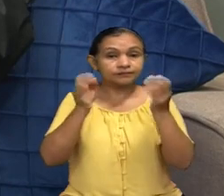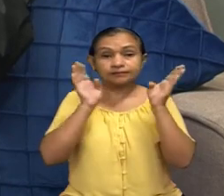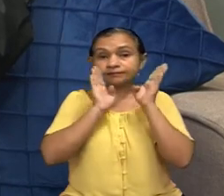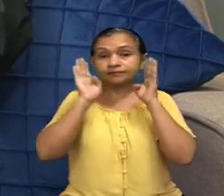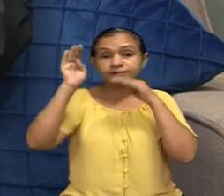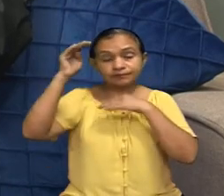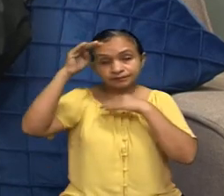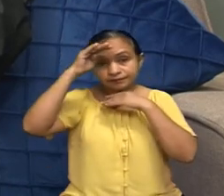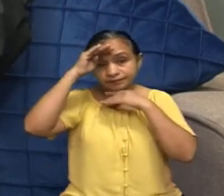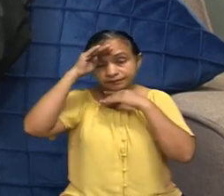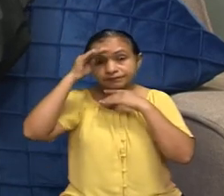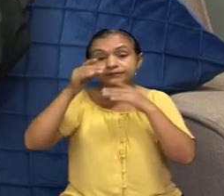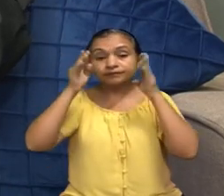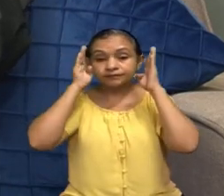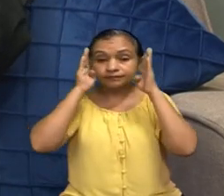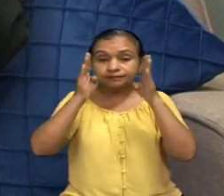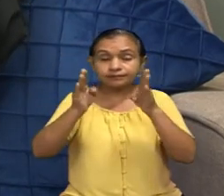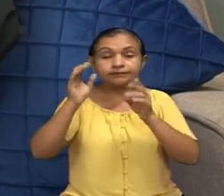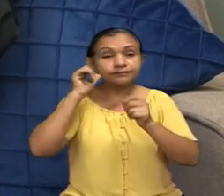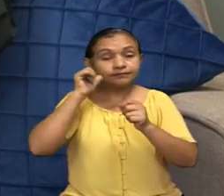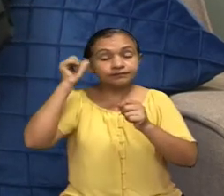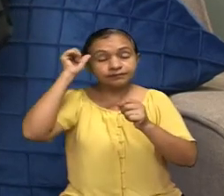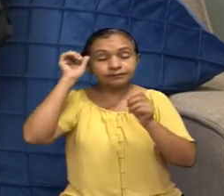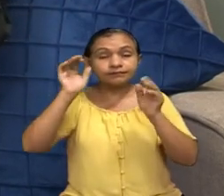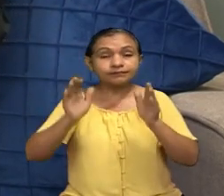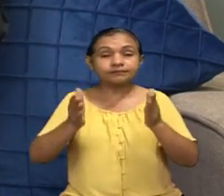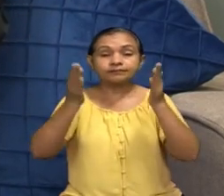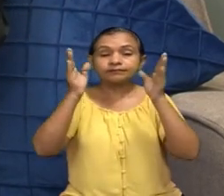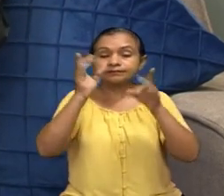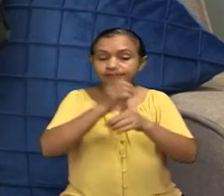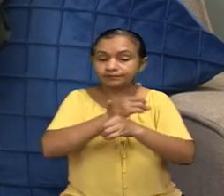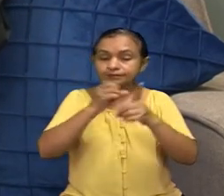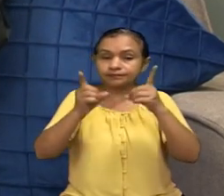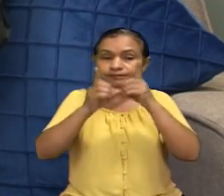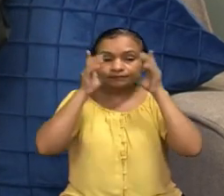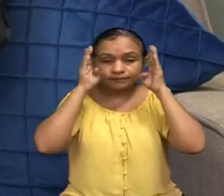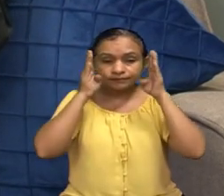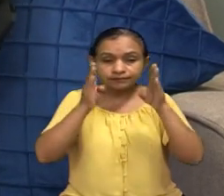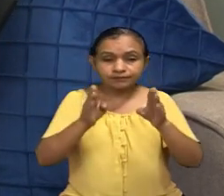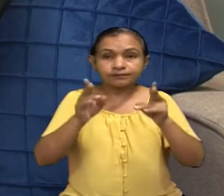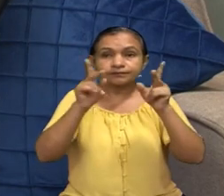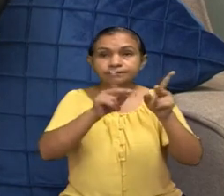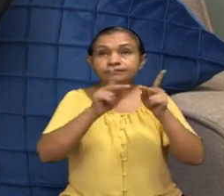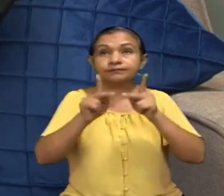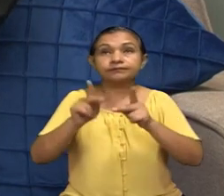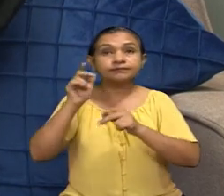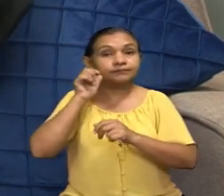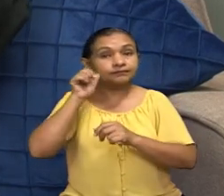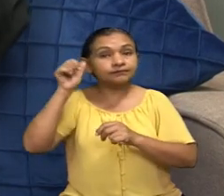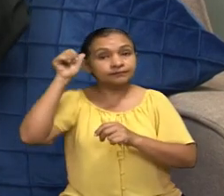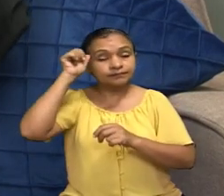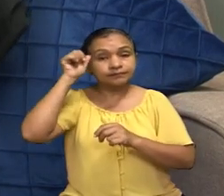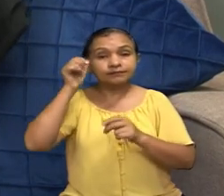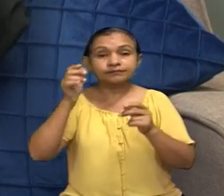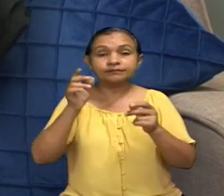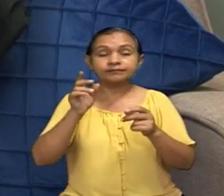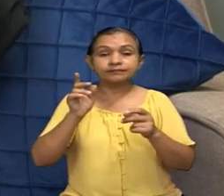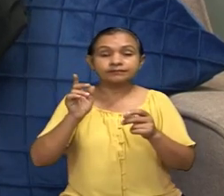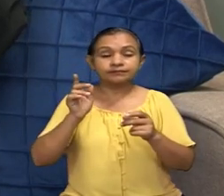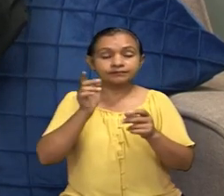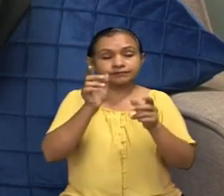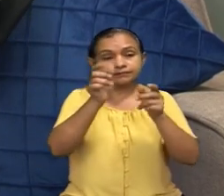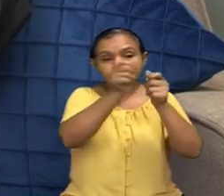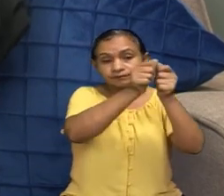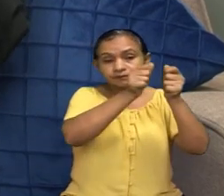brinda un servicio, debe de tener una atención preferencial a los adultos mayores. Deben de haber casilleros para las personas